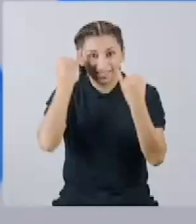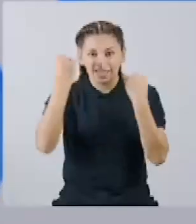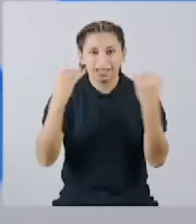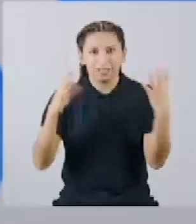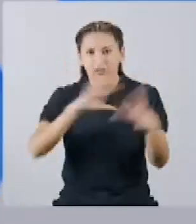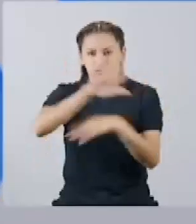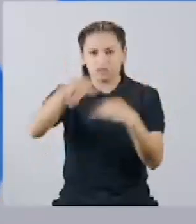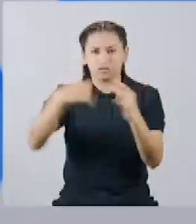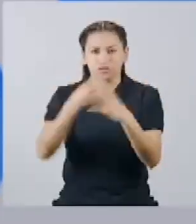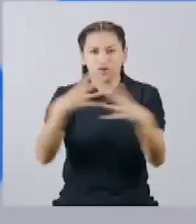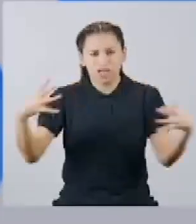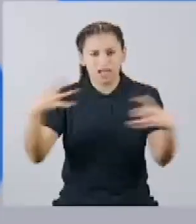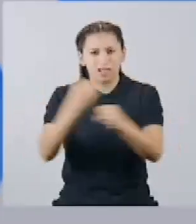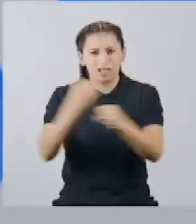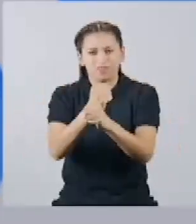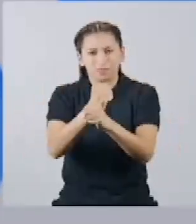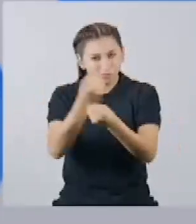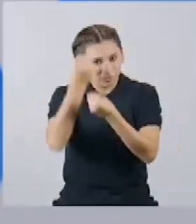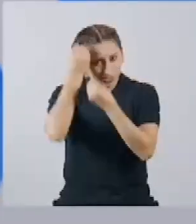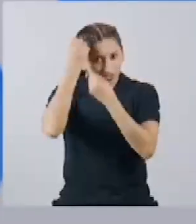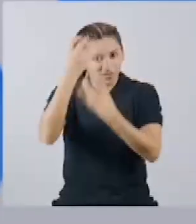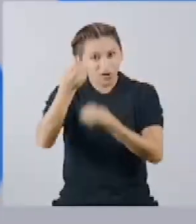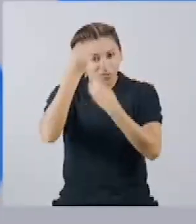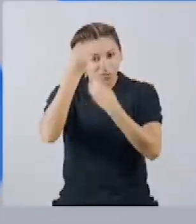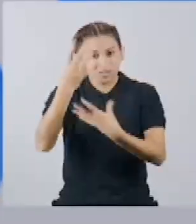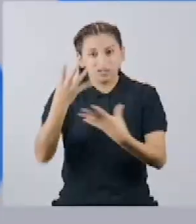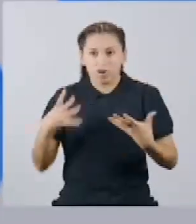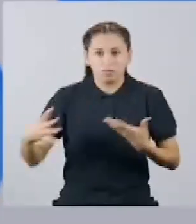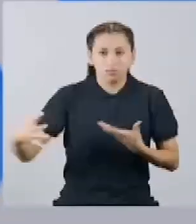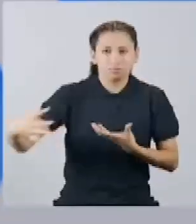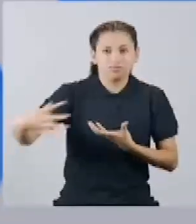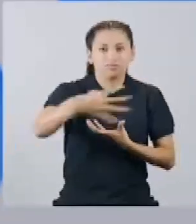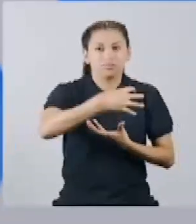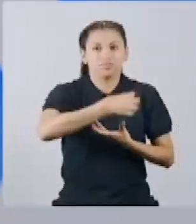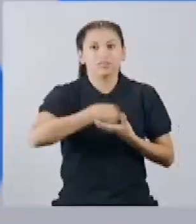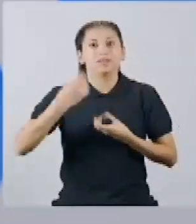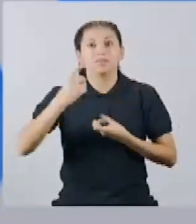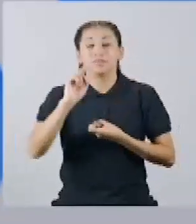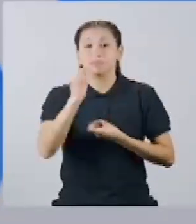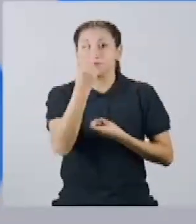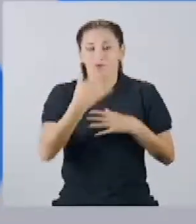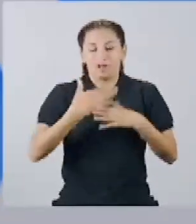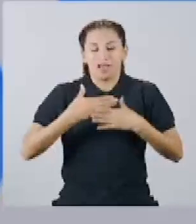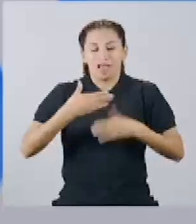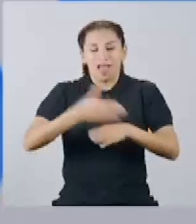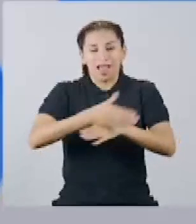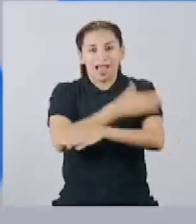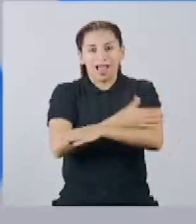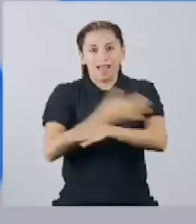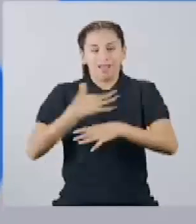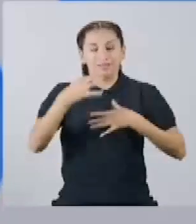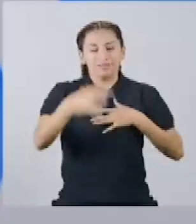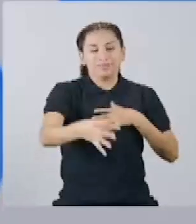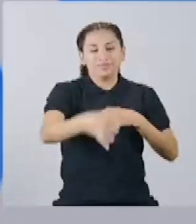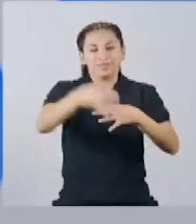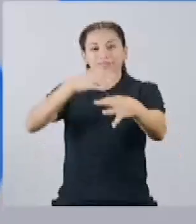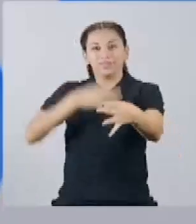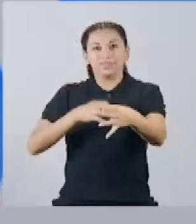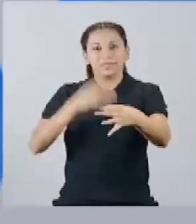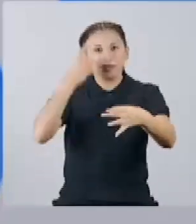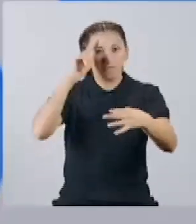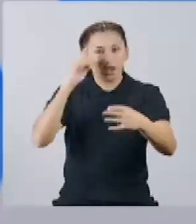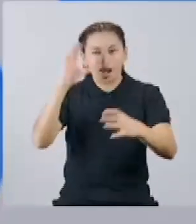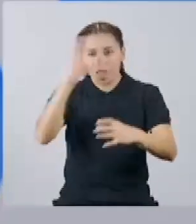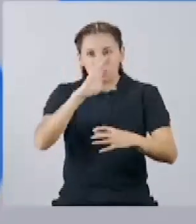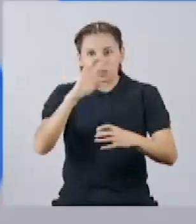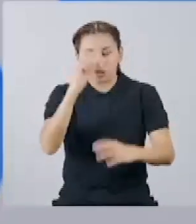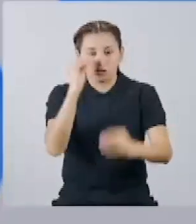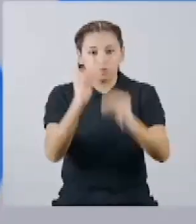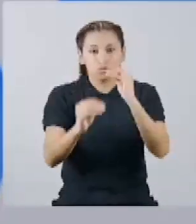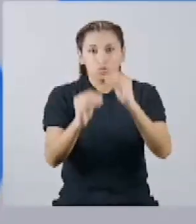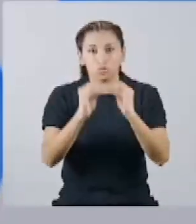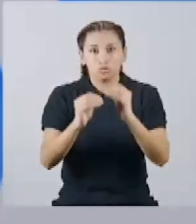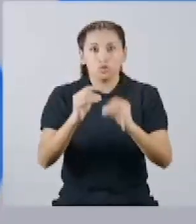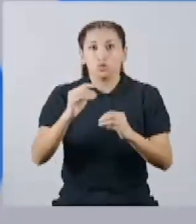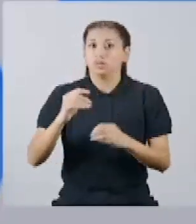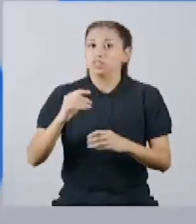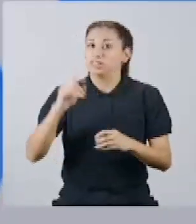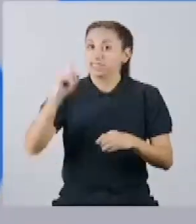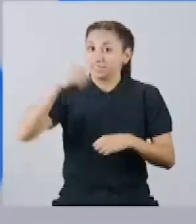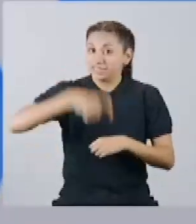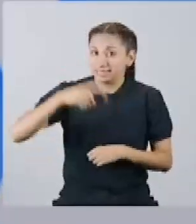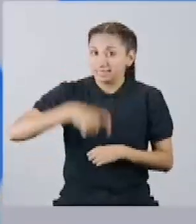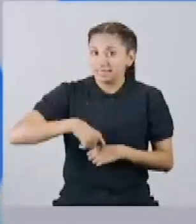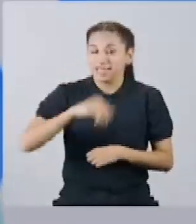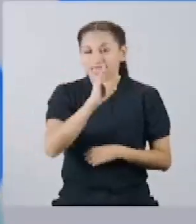la información recogida con la empatía a fin de llegar a conclusiones, definir necesidades